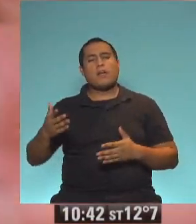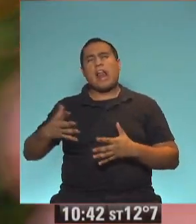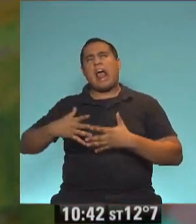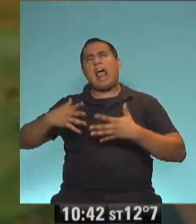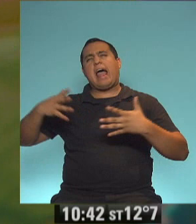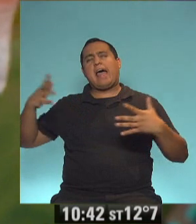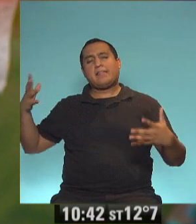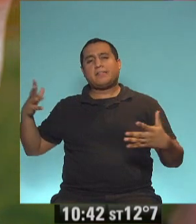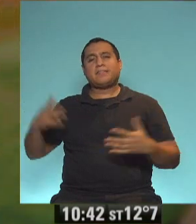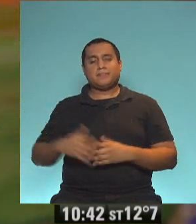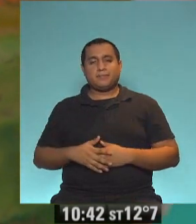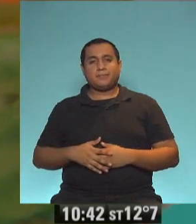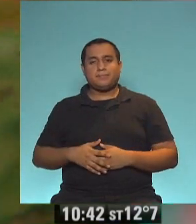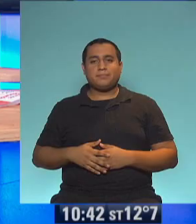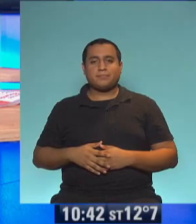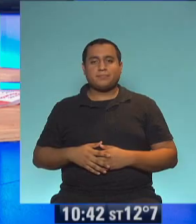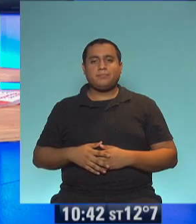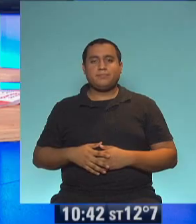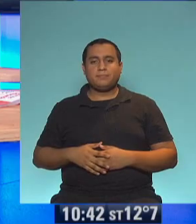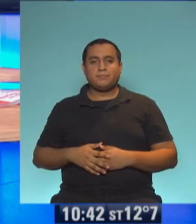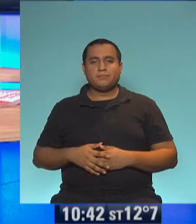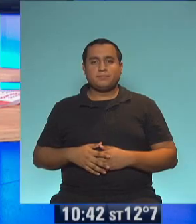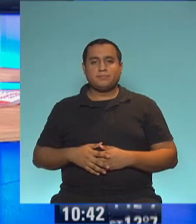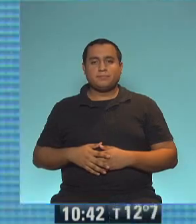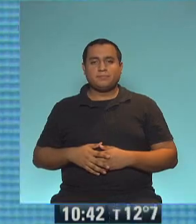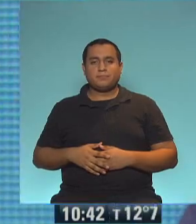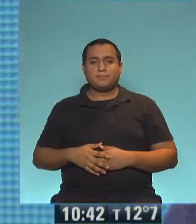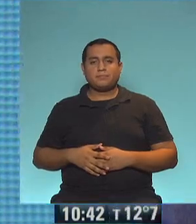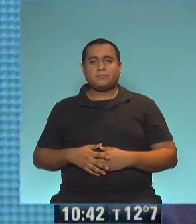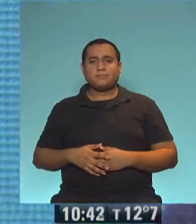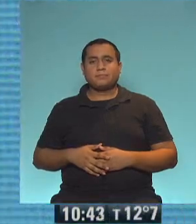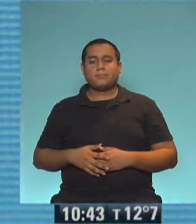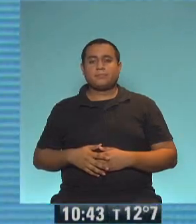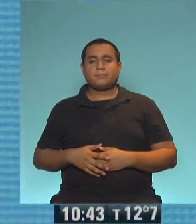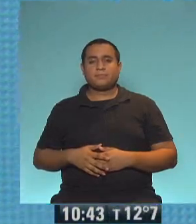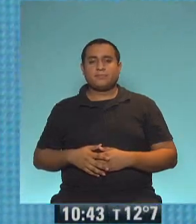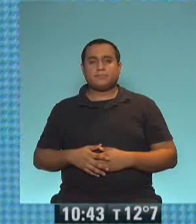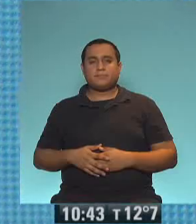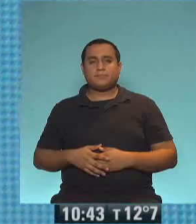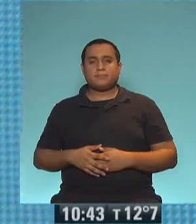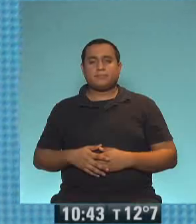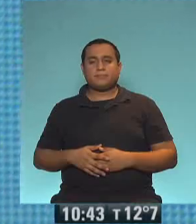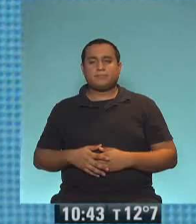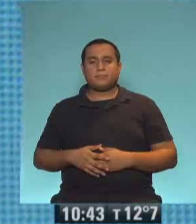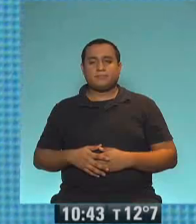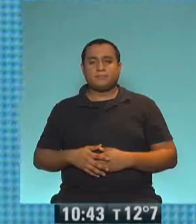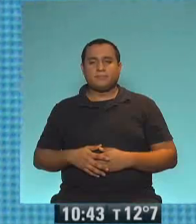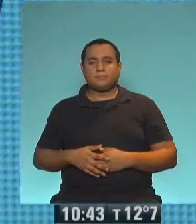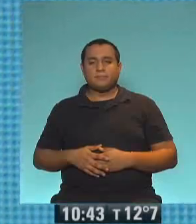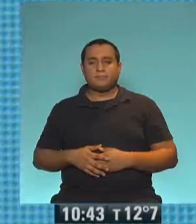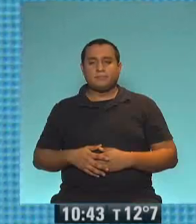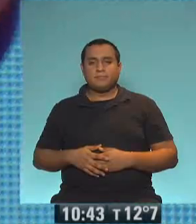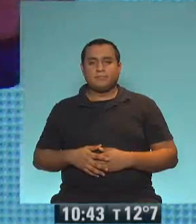en la cabeza era como la. Era la este la, era el comando, digamos. El comando de control. Claro. Ahí está. Qué